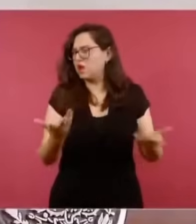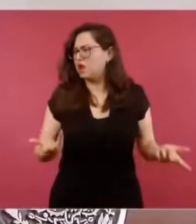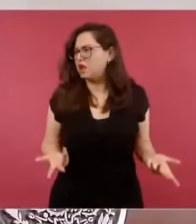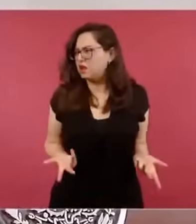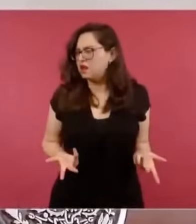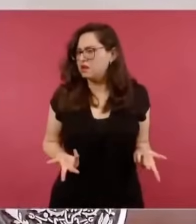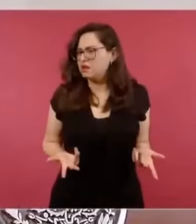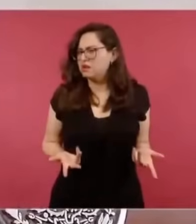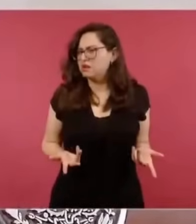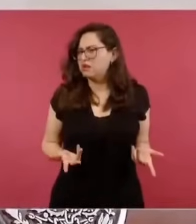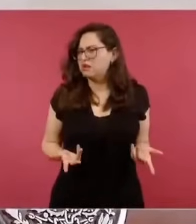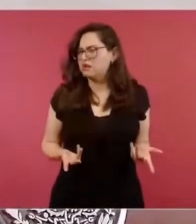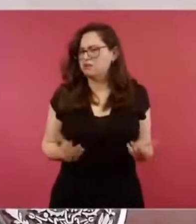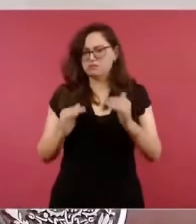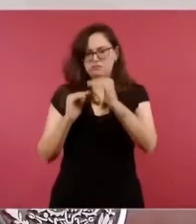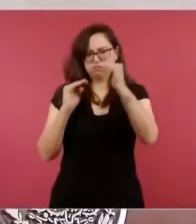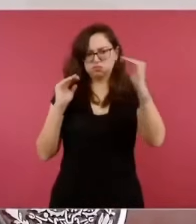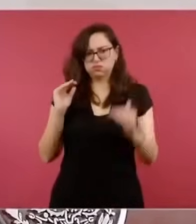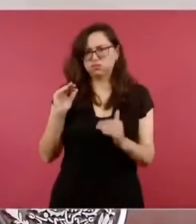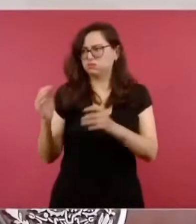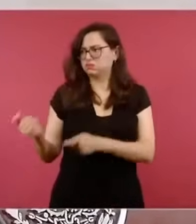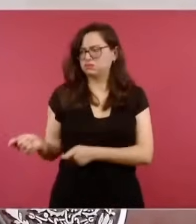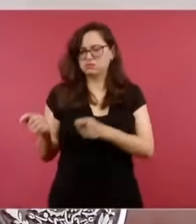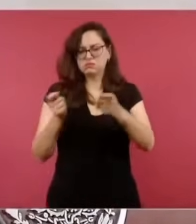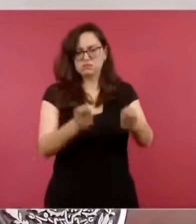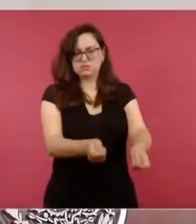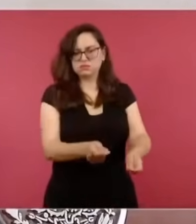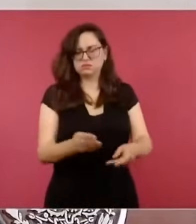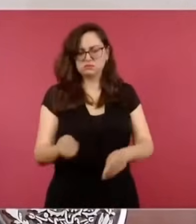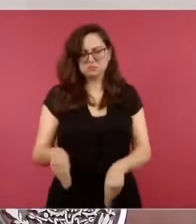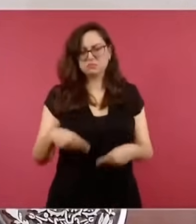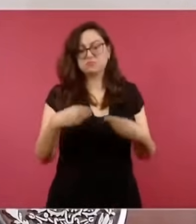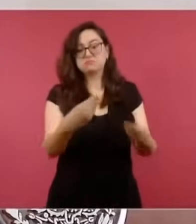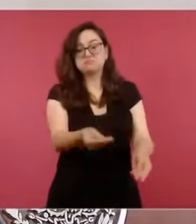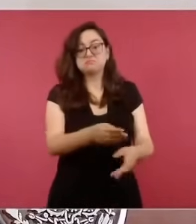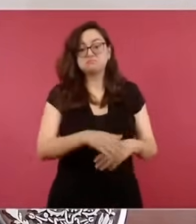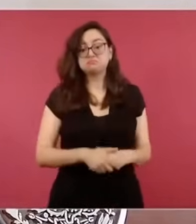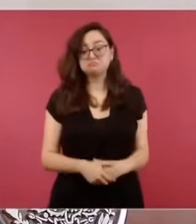al juzgado, al tribunal. Y ahí